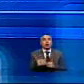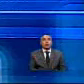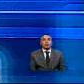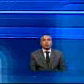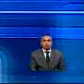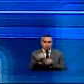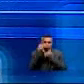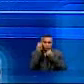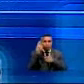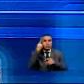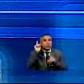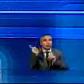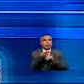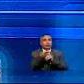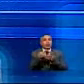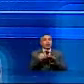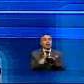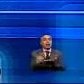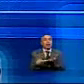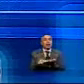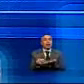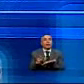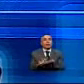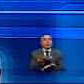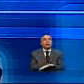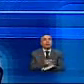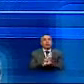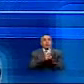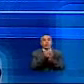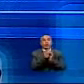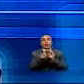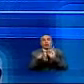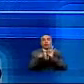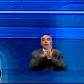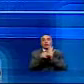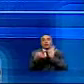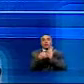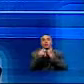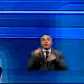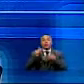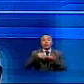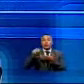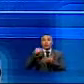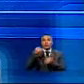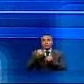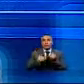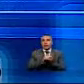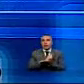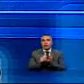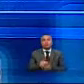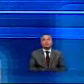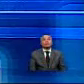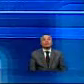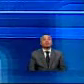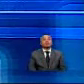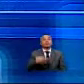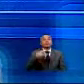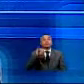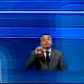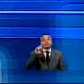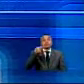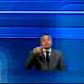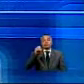según el informe para primer debate del proyecto de reforma tributaria aprobado el fin de semana. Cristian Hidalgo está en la Asamblea Nacional y nos